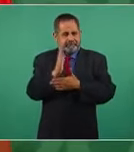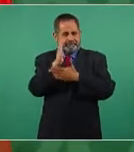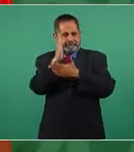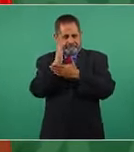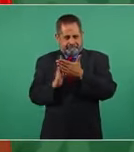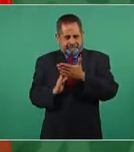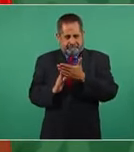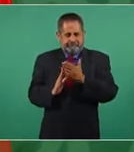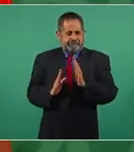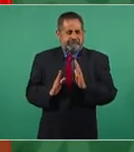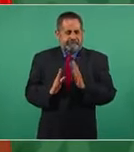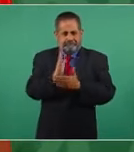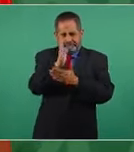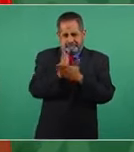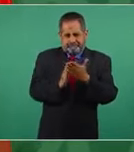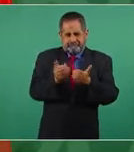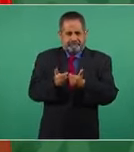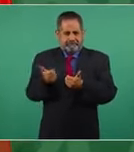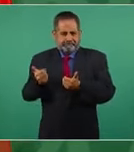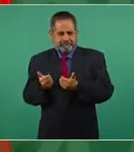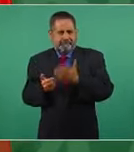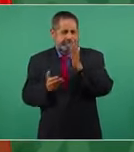la ciudad,